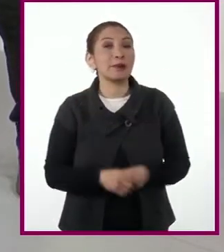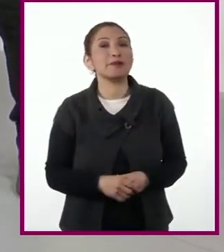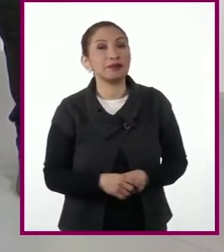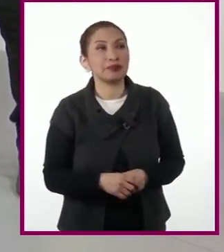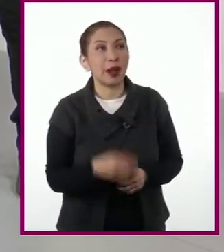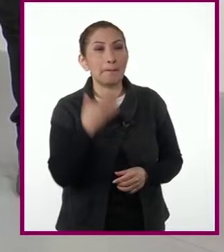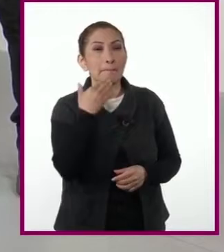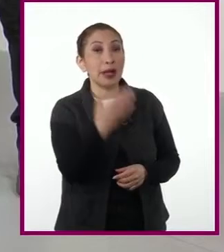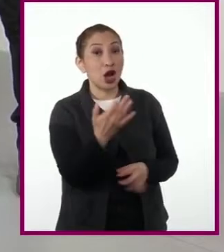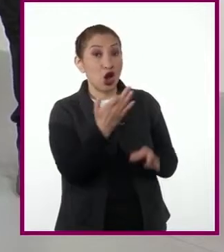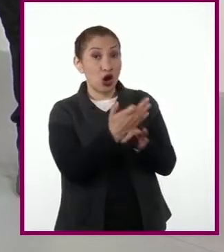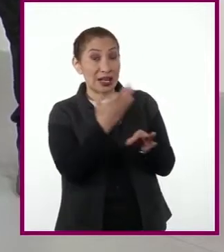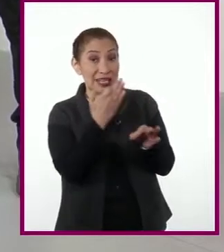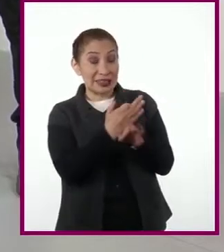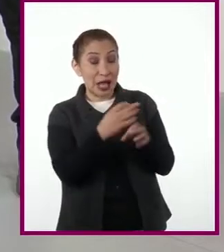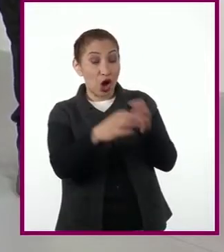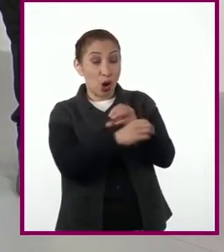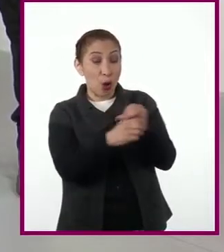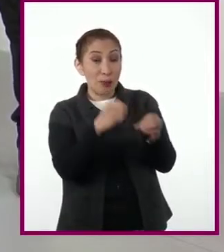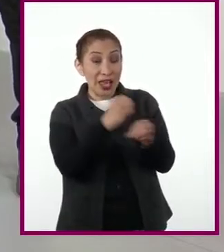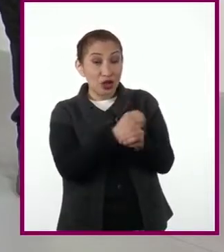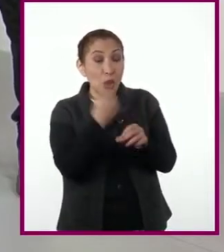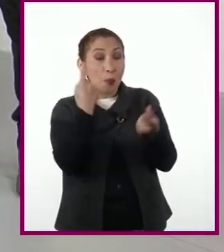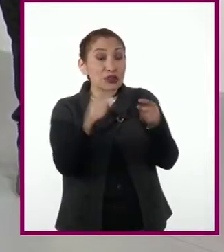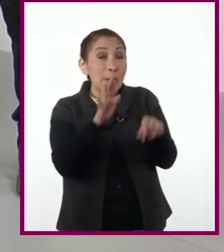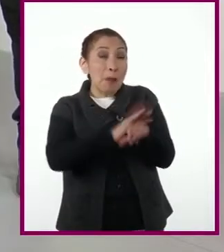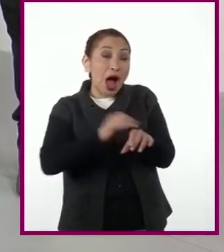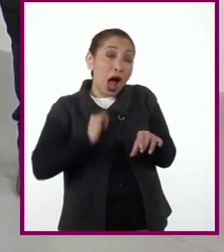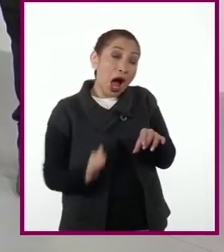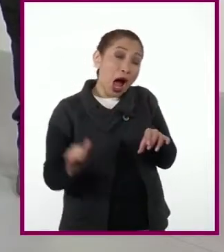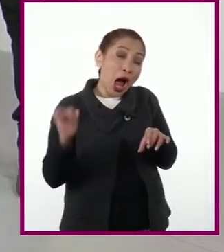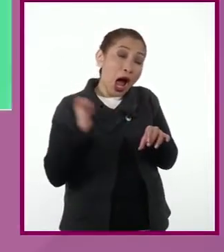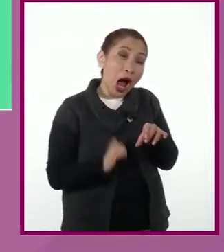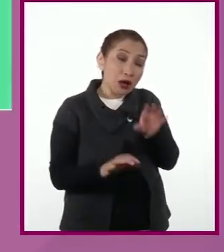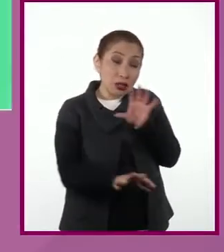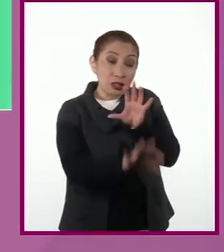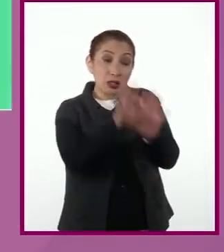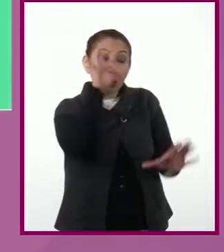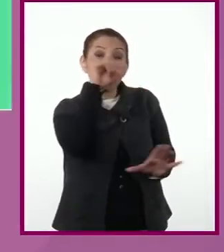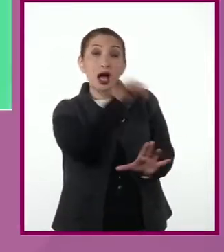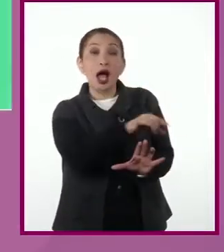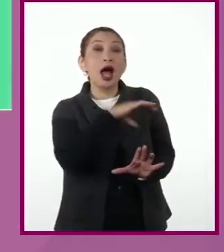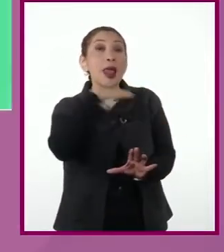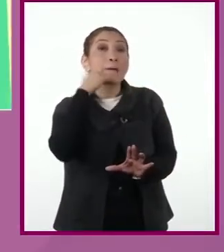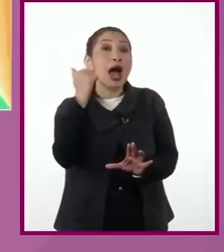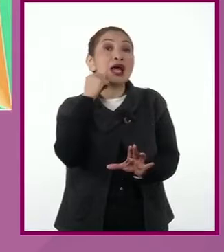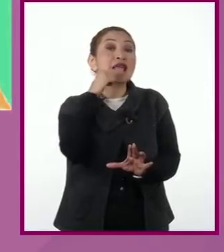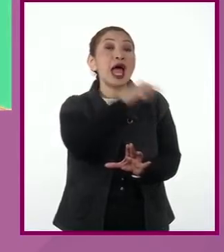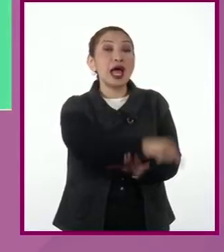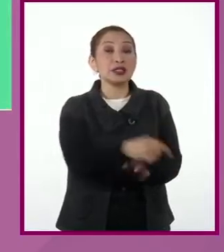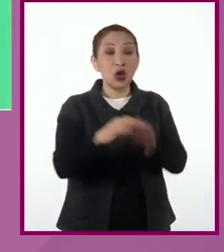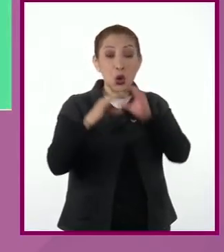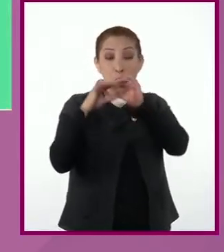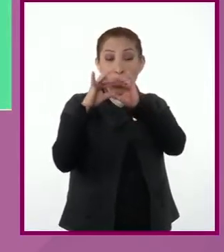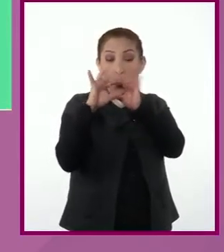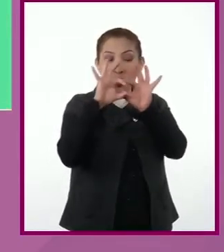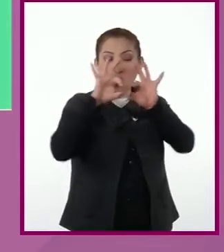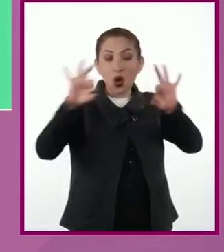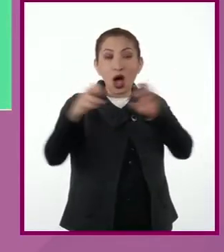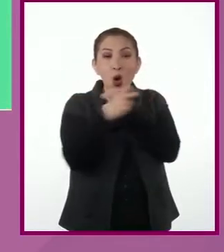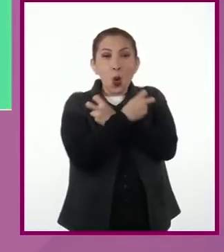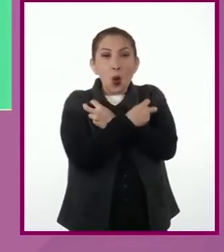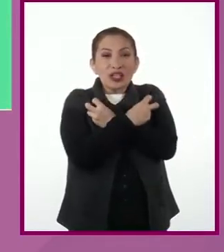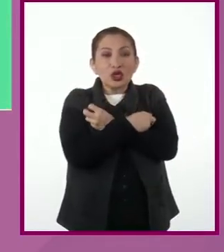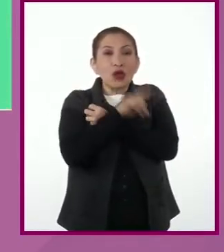bien, hasta ahora el instrumento musical más viejo del mundo se ha descubierto en Alemania y es una flauta hecha con hueso